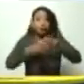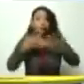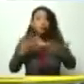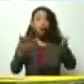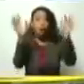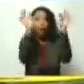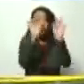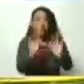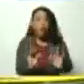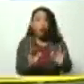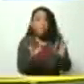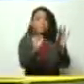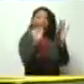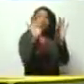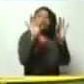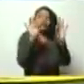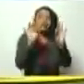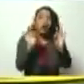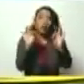especial